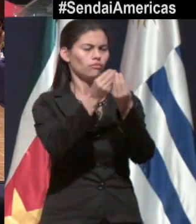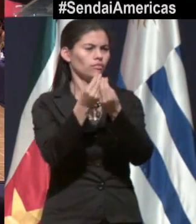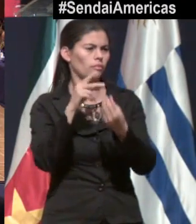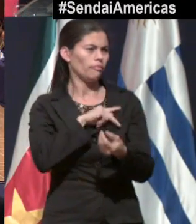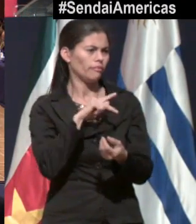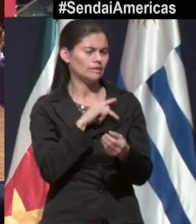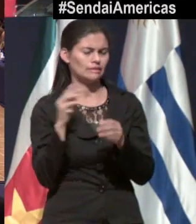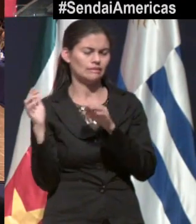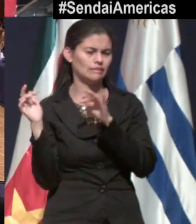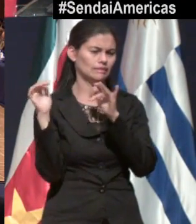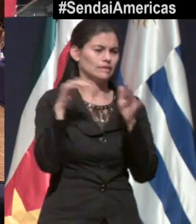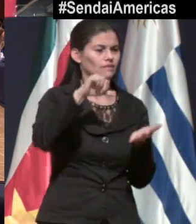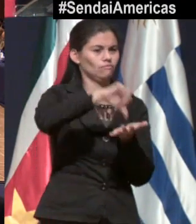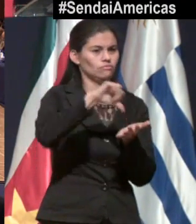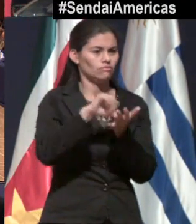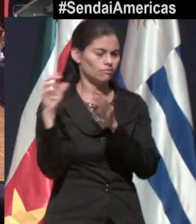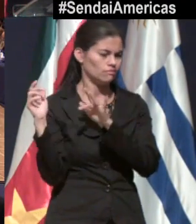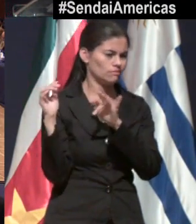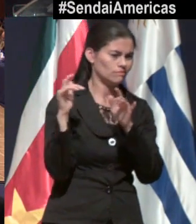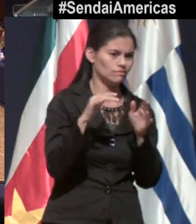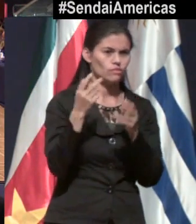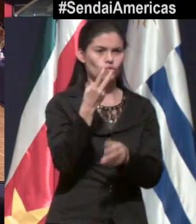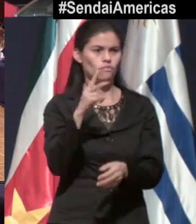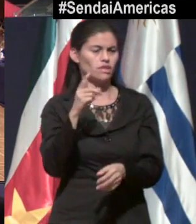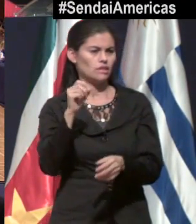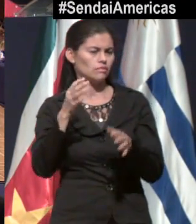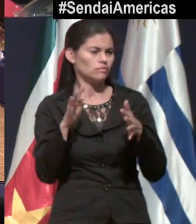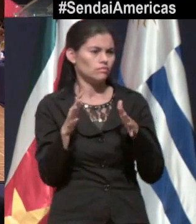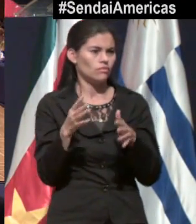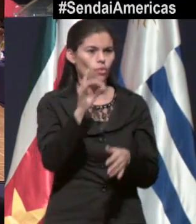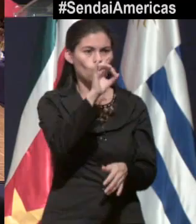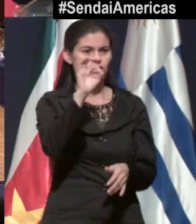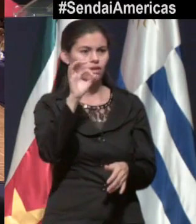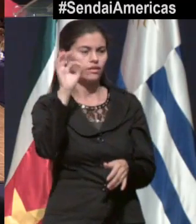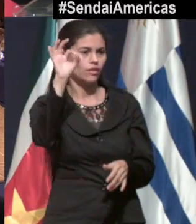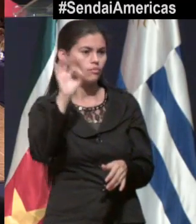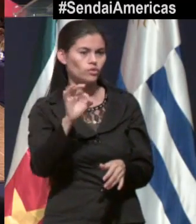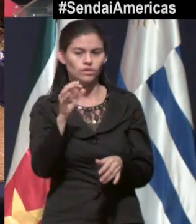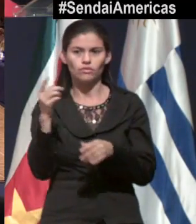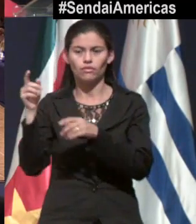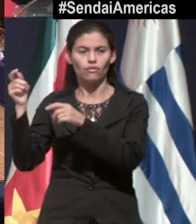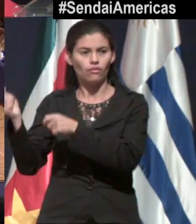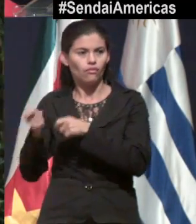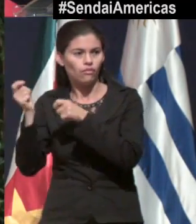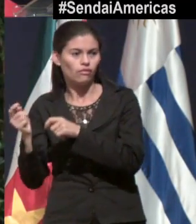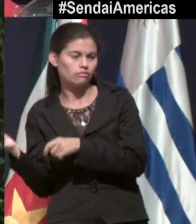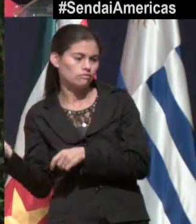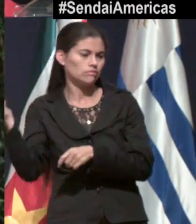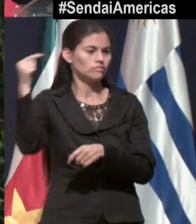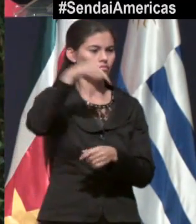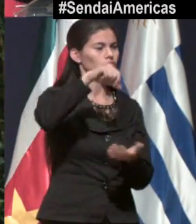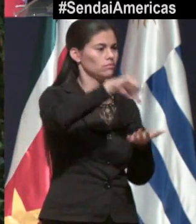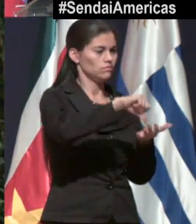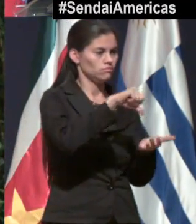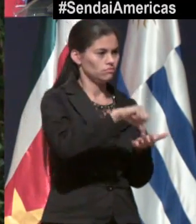se ha duplicado entre 1950 y 2010, con un 80% de la población viviendo hoy en ciudades